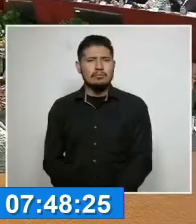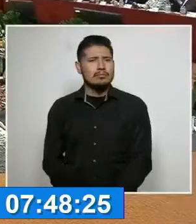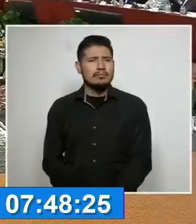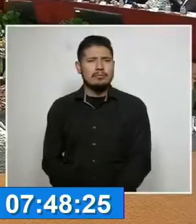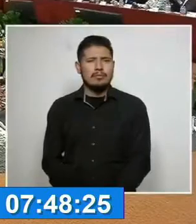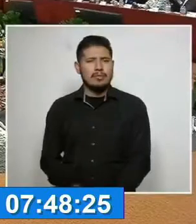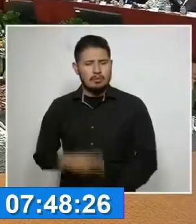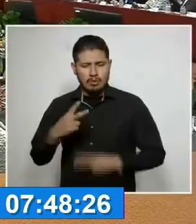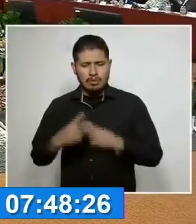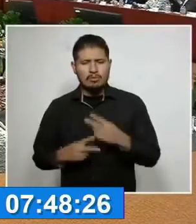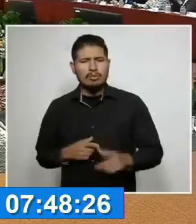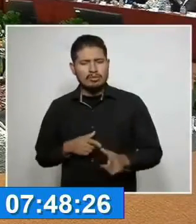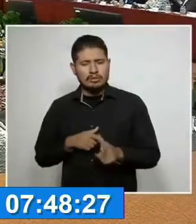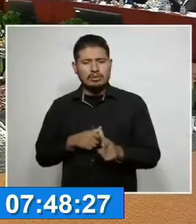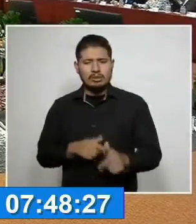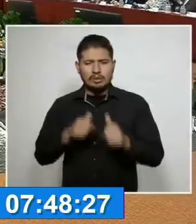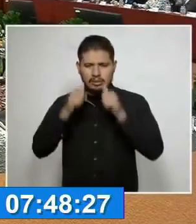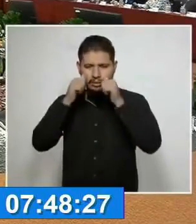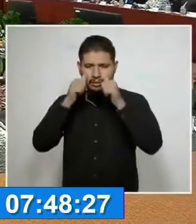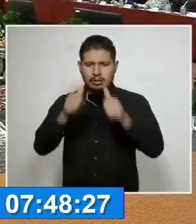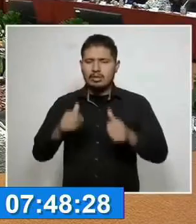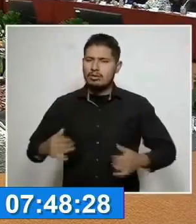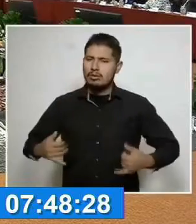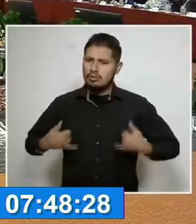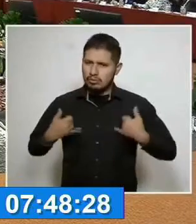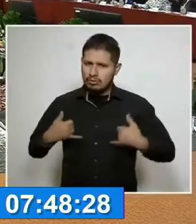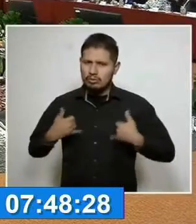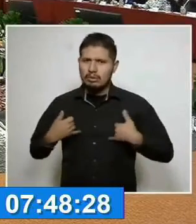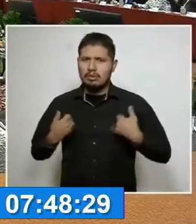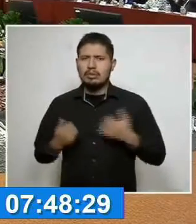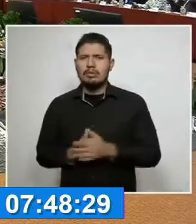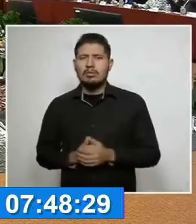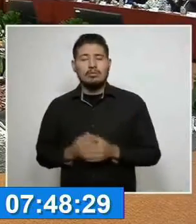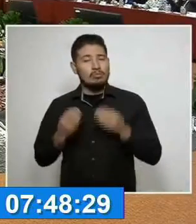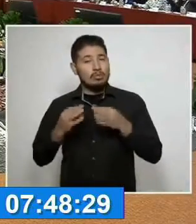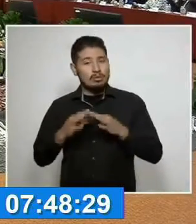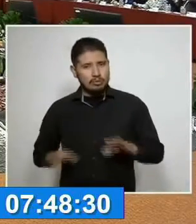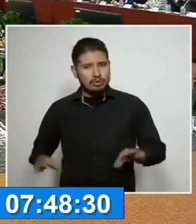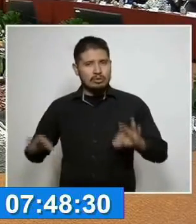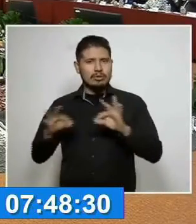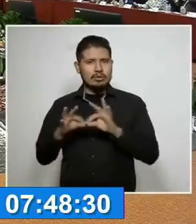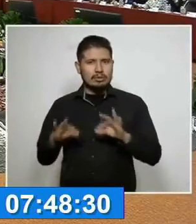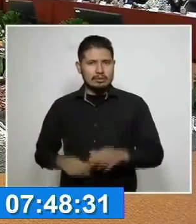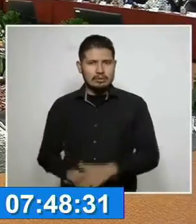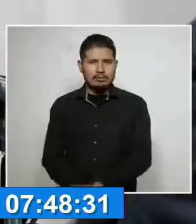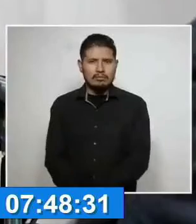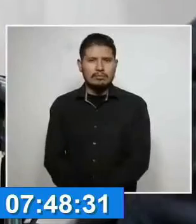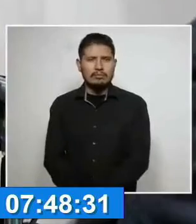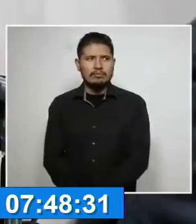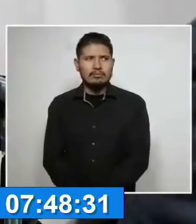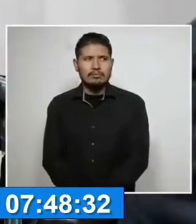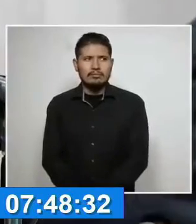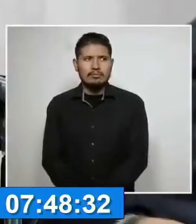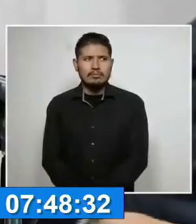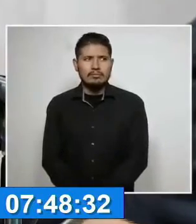Vamos a seguir atendiendo a los jóvenes, que eso es muy importante,